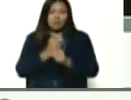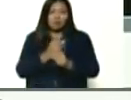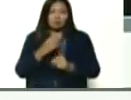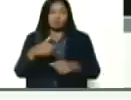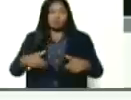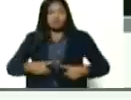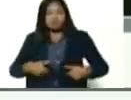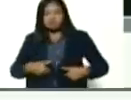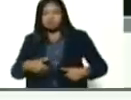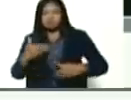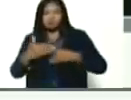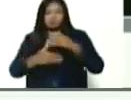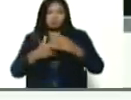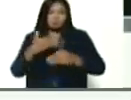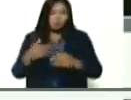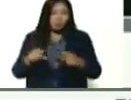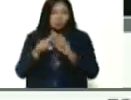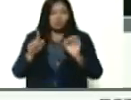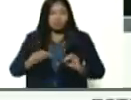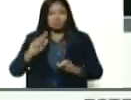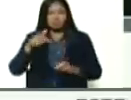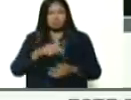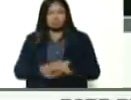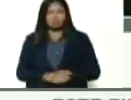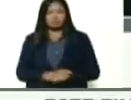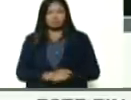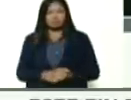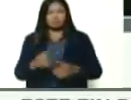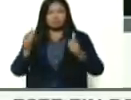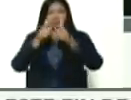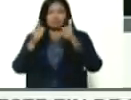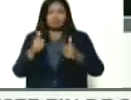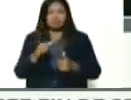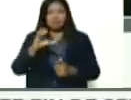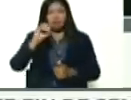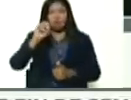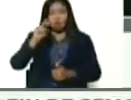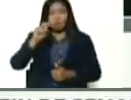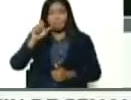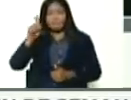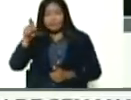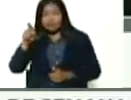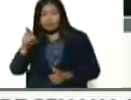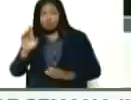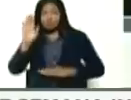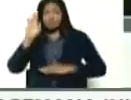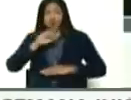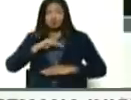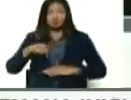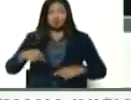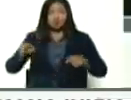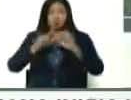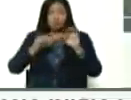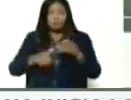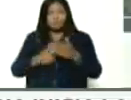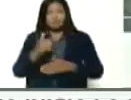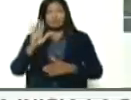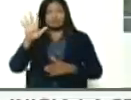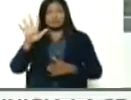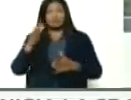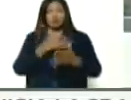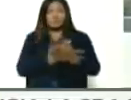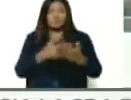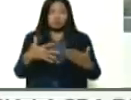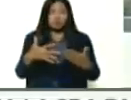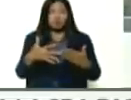trabajando intensamente sistema cobas nos ha prometido más de 5 millones de